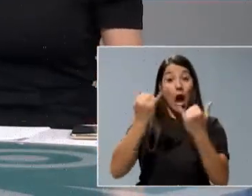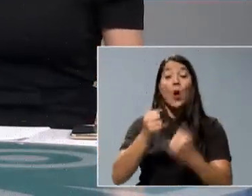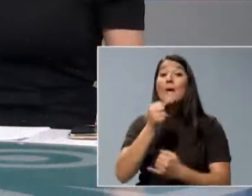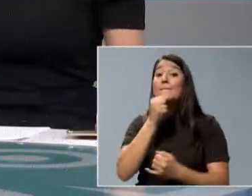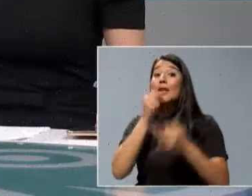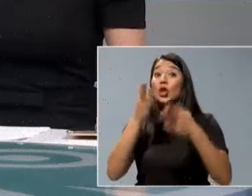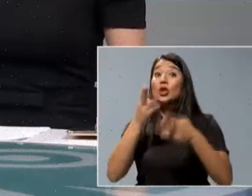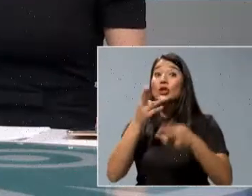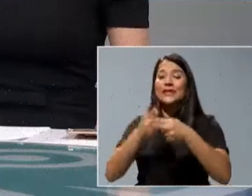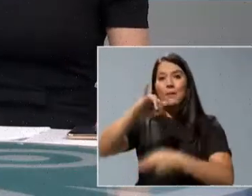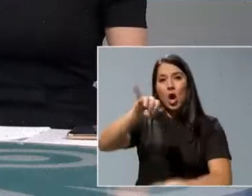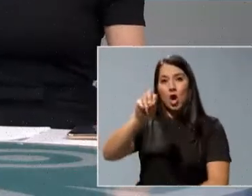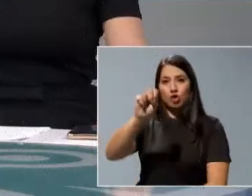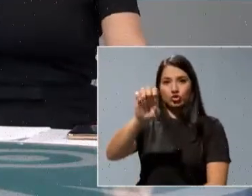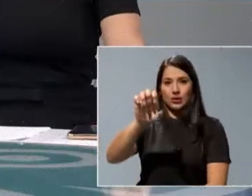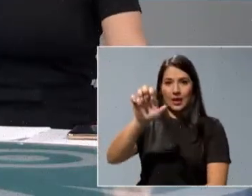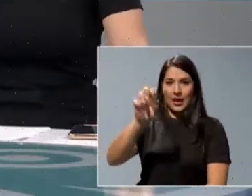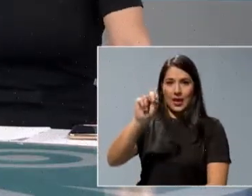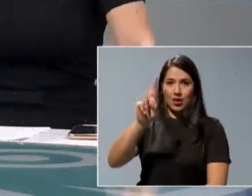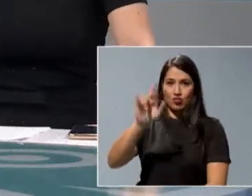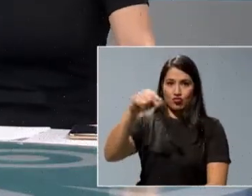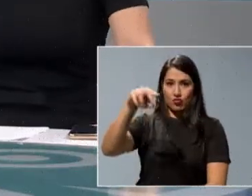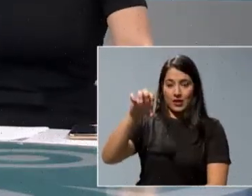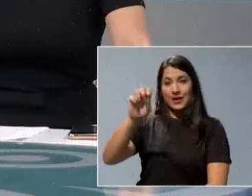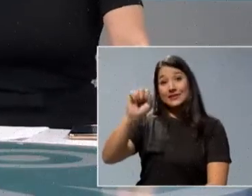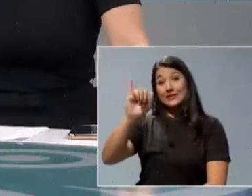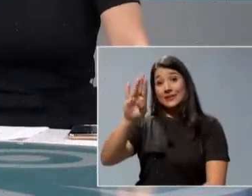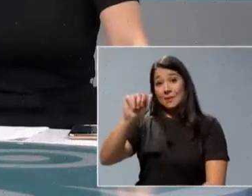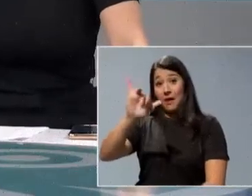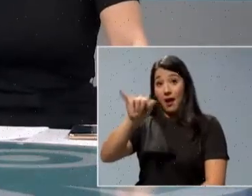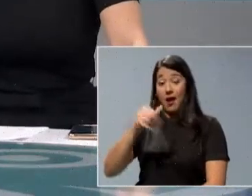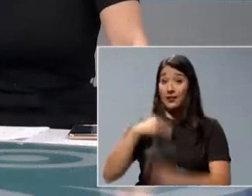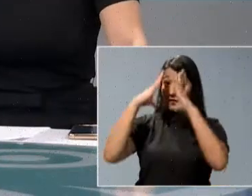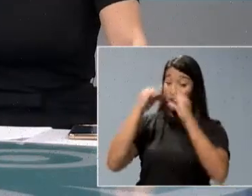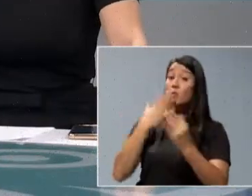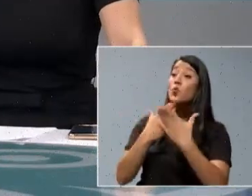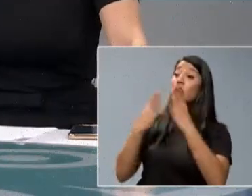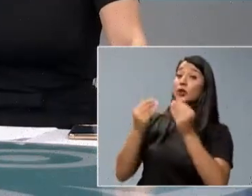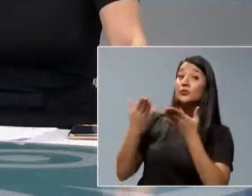Cibaja nos informa. Adelante, José Enrique. Muy buenas noches.